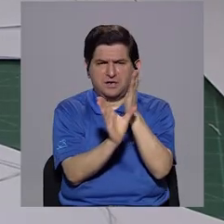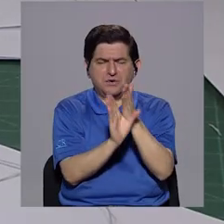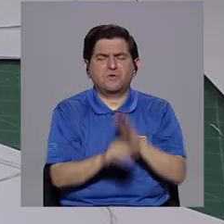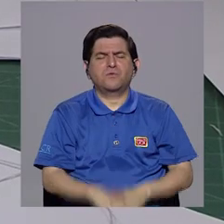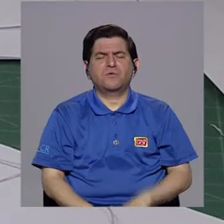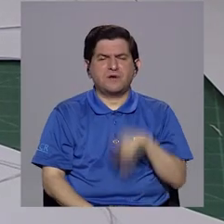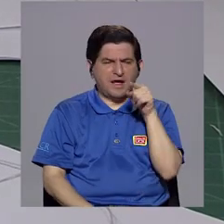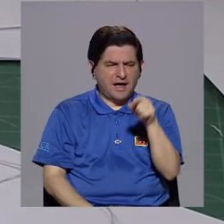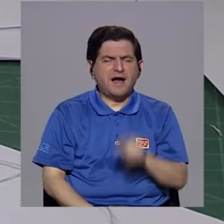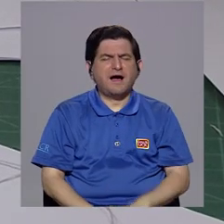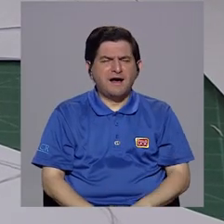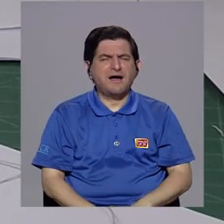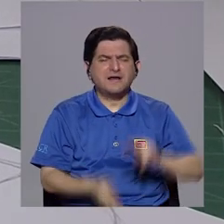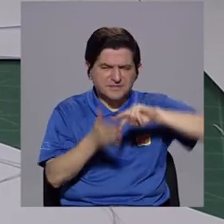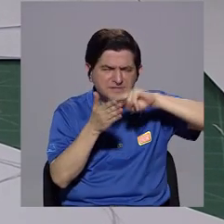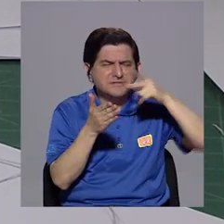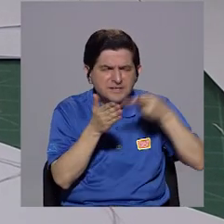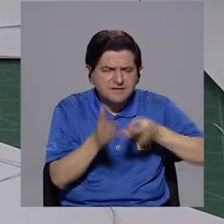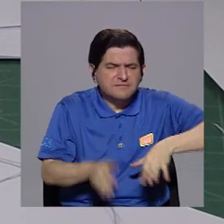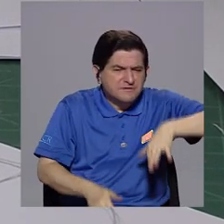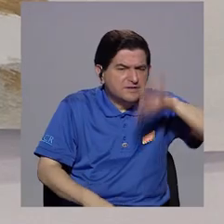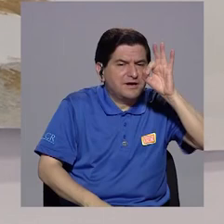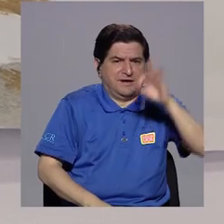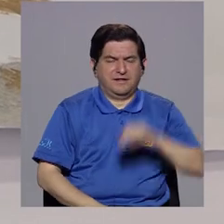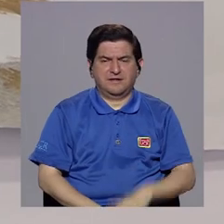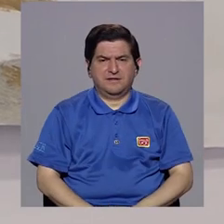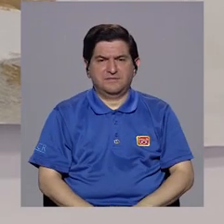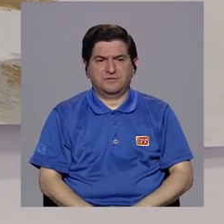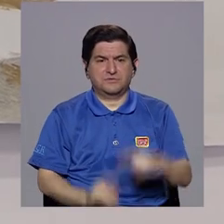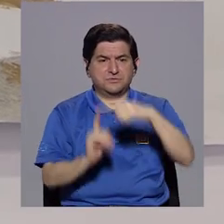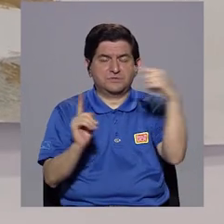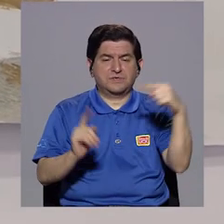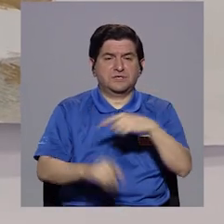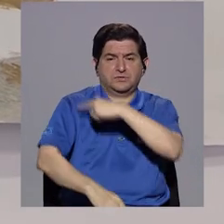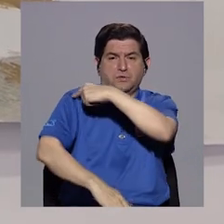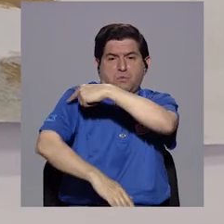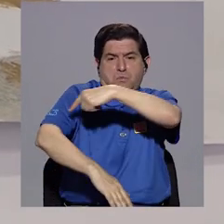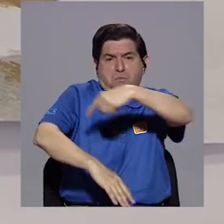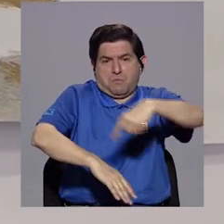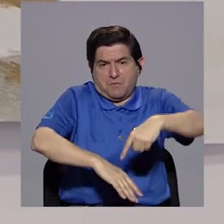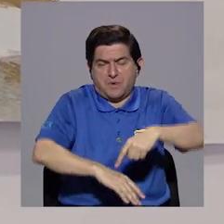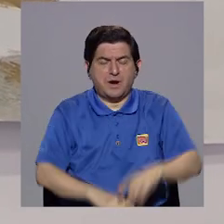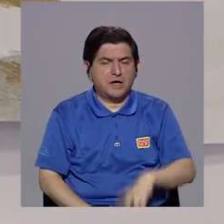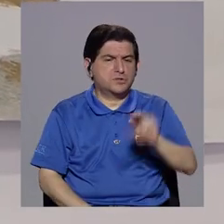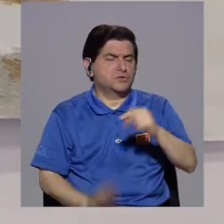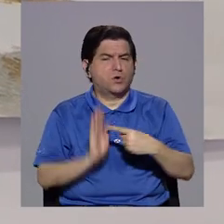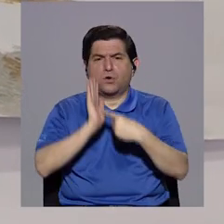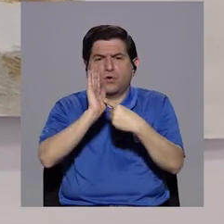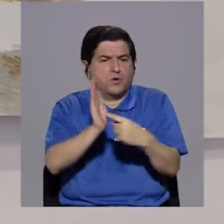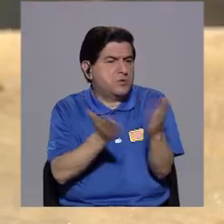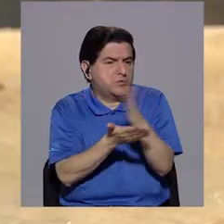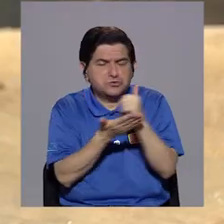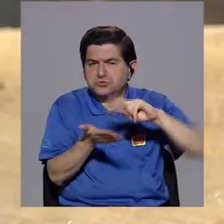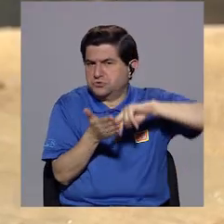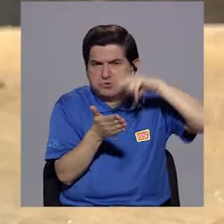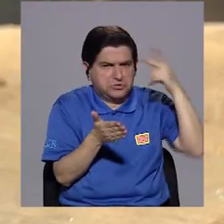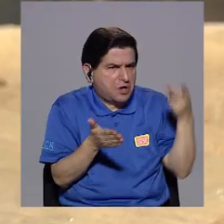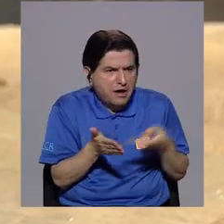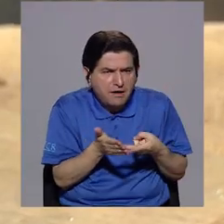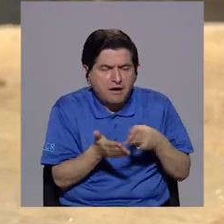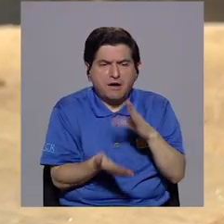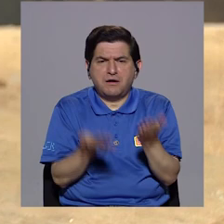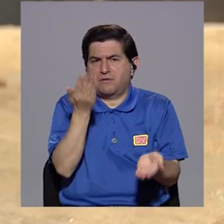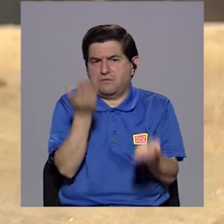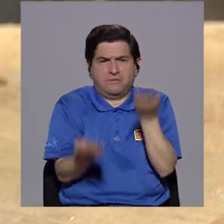que interpretan desde ahí. Algunas interpretan como el brazo aquí, o no mostrar los brazos significa algo, o